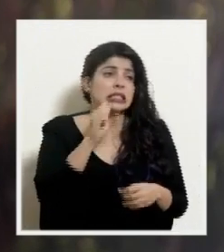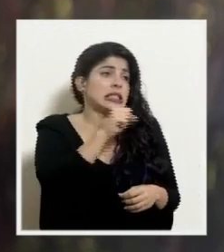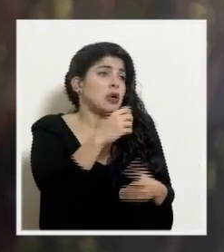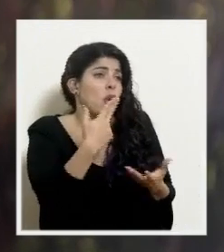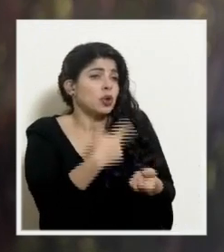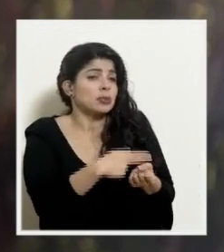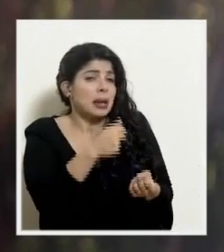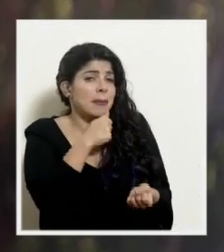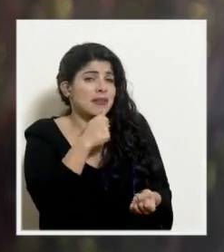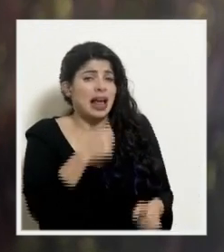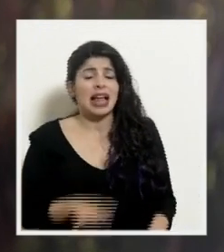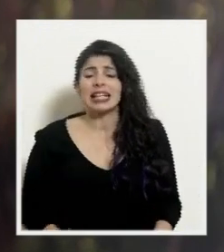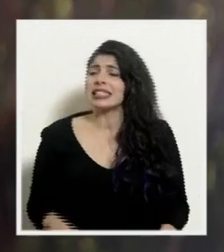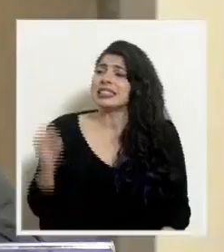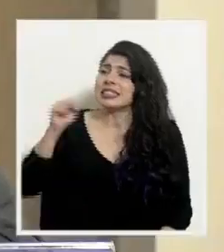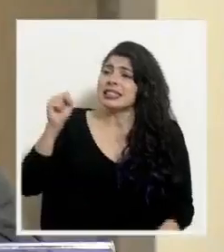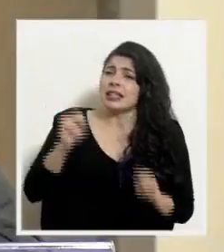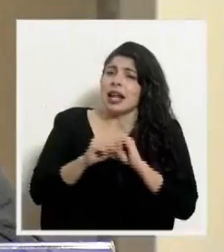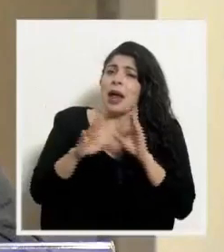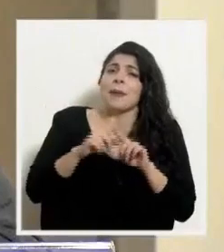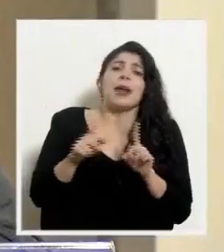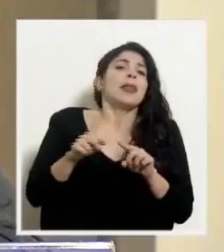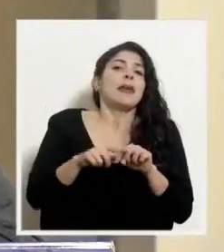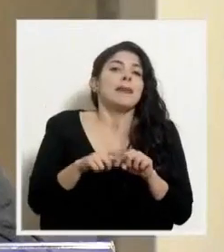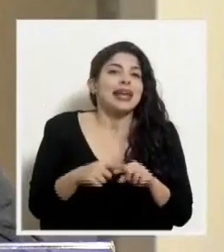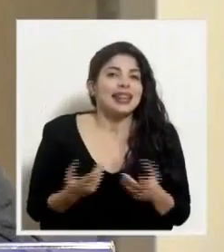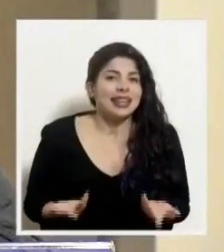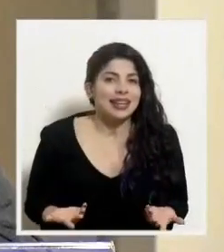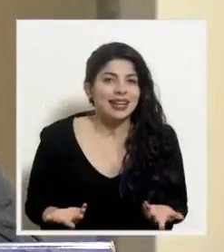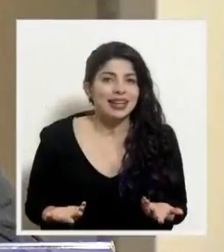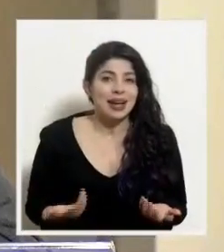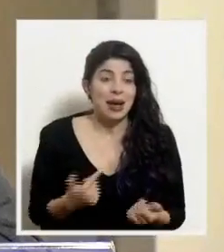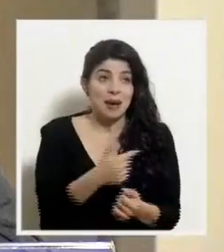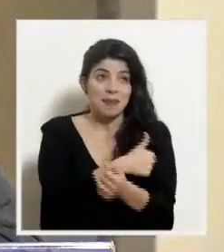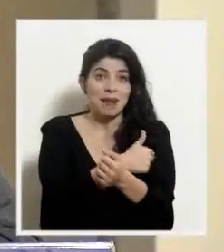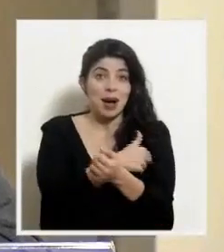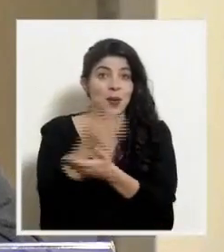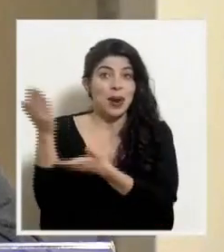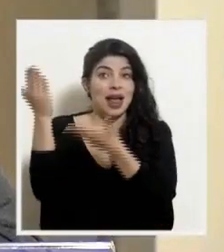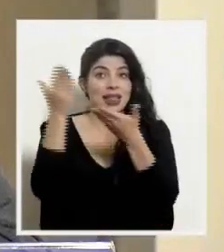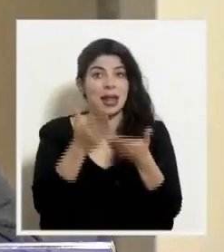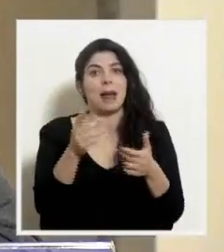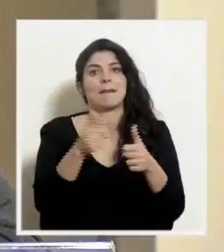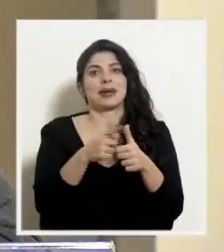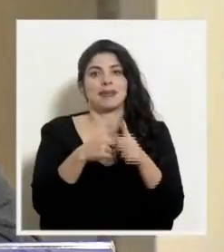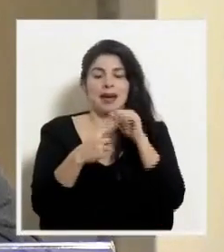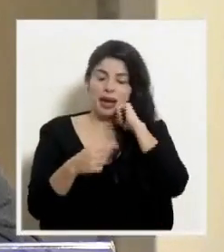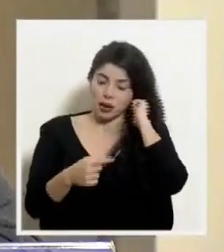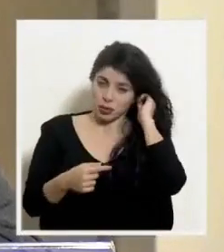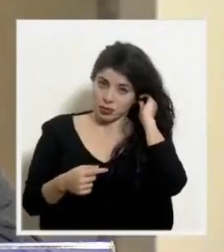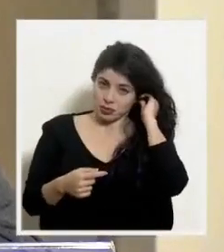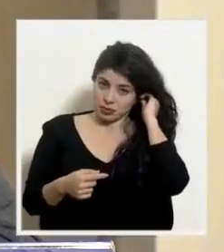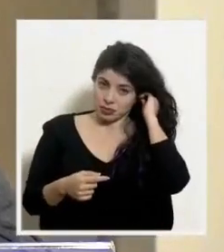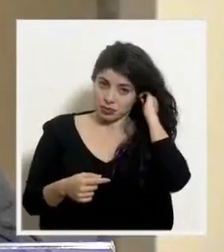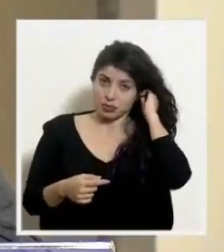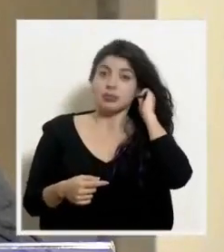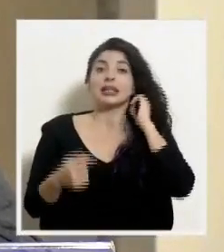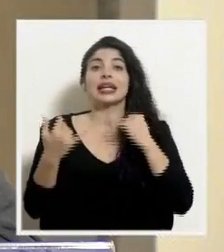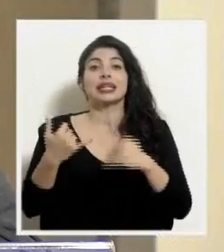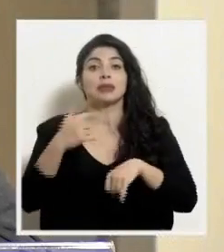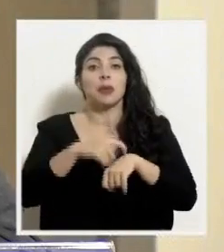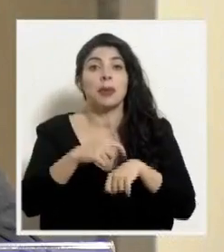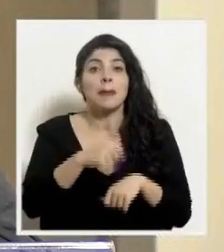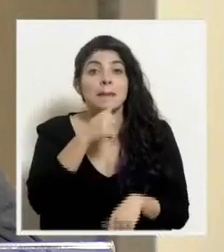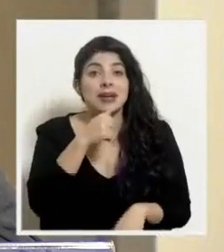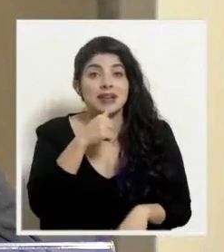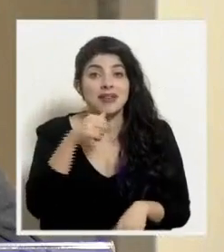privados. Sí, claro, pero depende de que se traigan las vacunas por parte de estas organizaciones. En este momento el sector privado no tiene